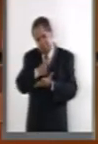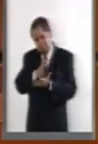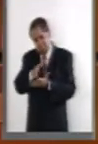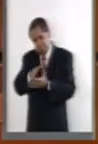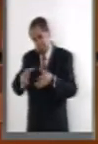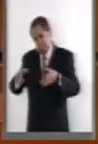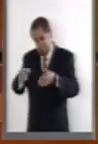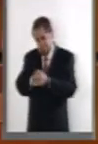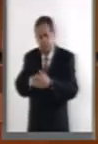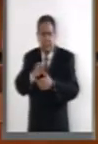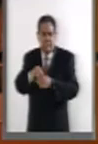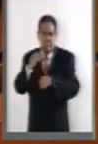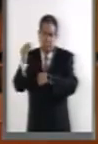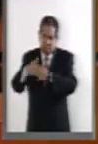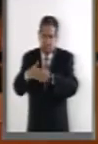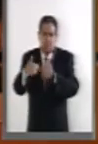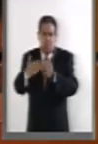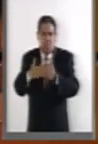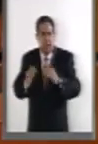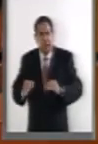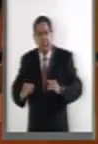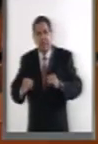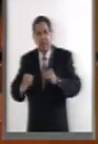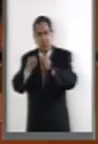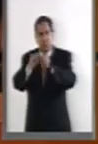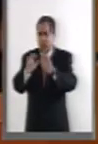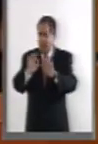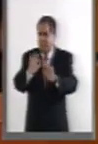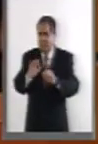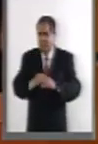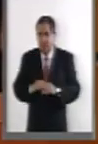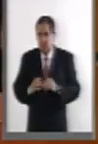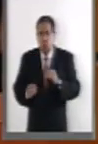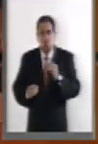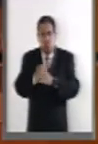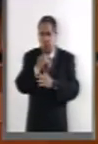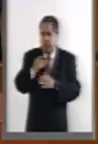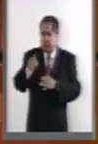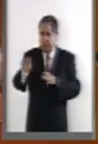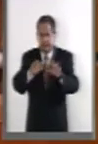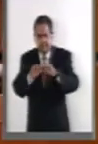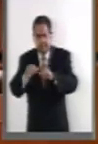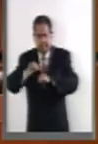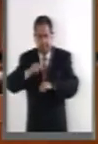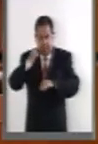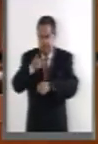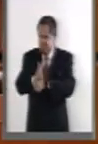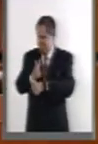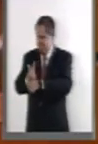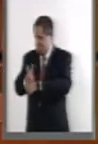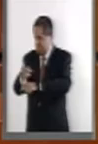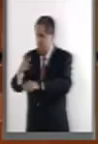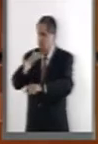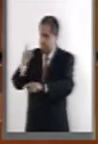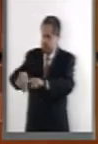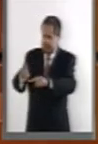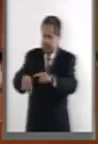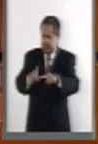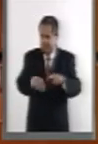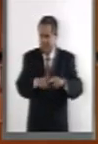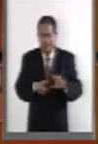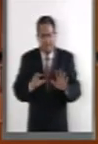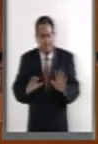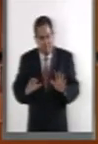diseño institucional, sí, sí son nuevas entidades para acabar con la corrupción. Pero